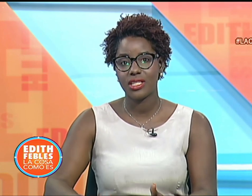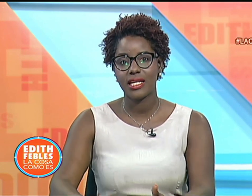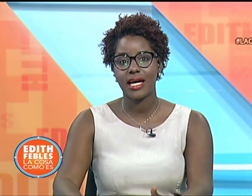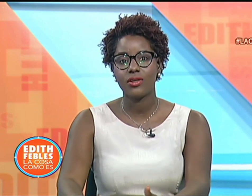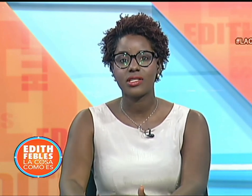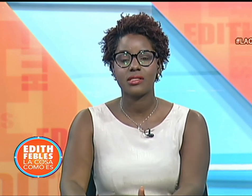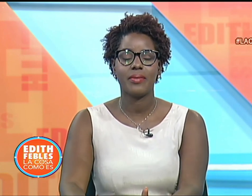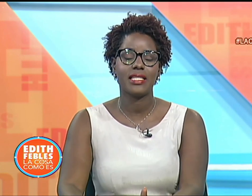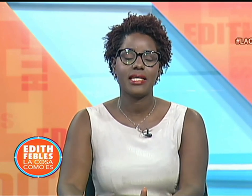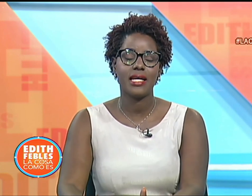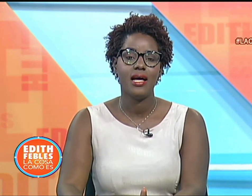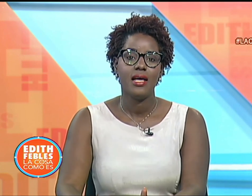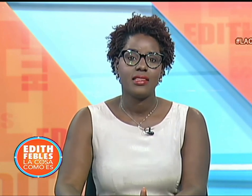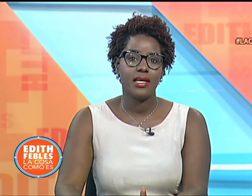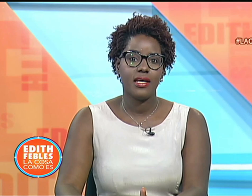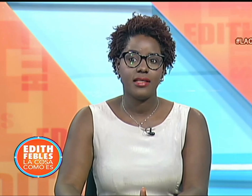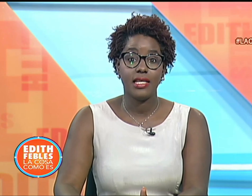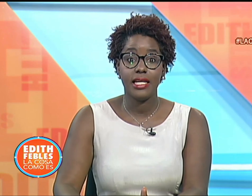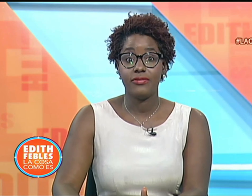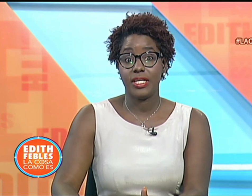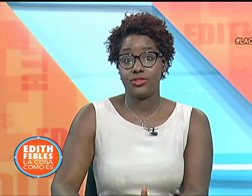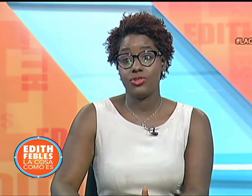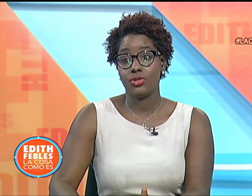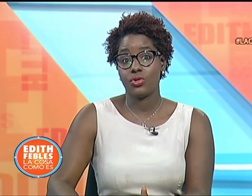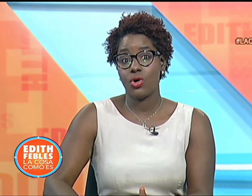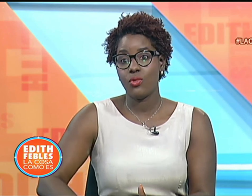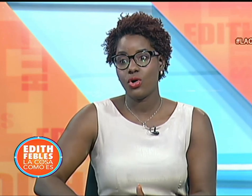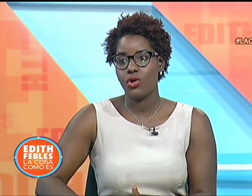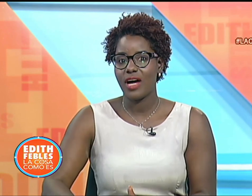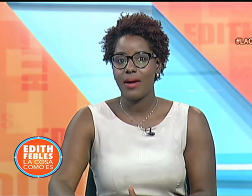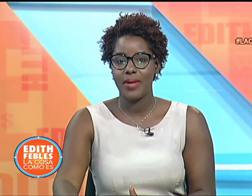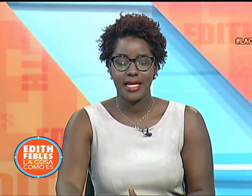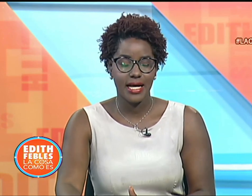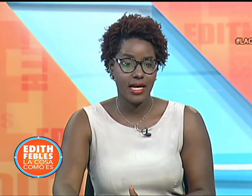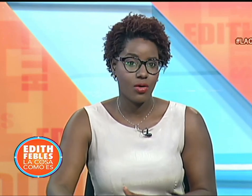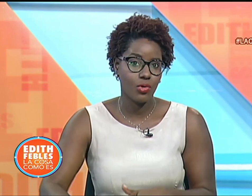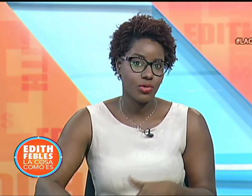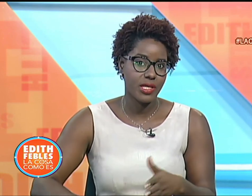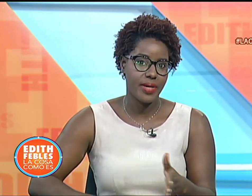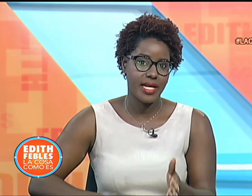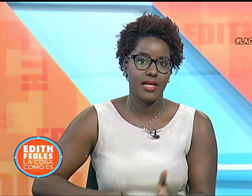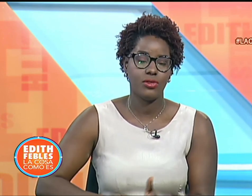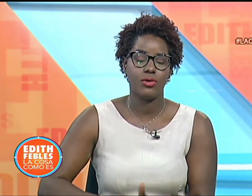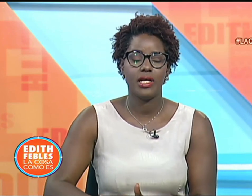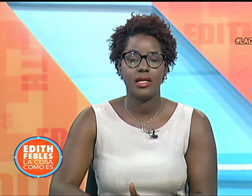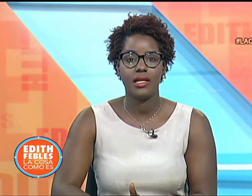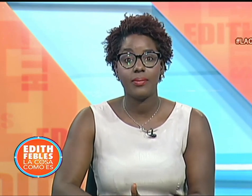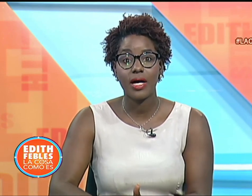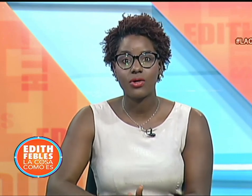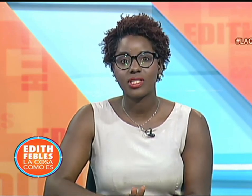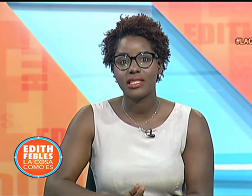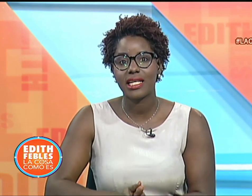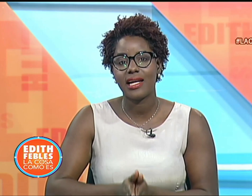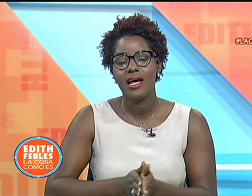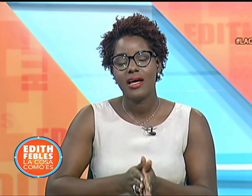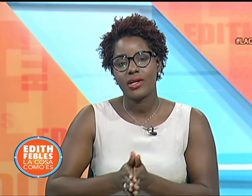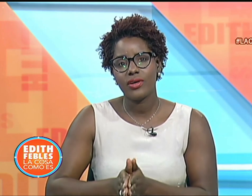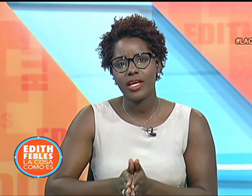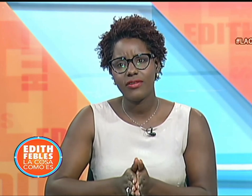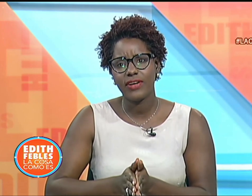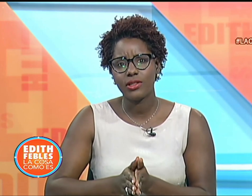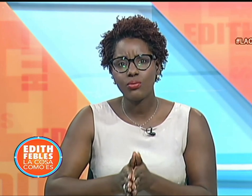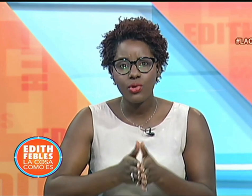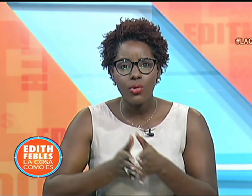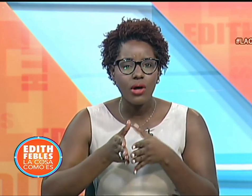estos indicadores en materia de la inflación? ¿Cómo lo va a manejar? ¿Cómo lo está manejando el Banco Central? Creo